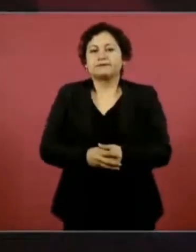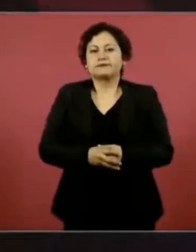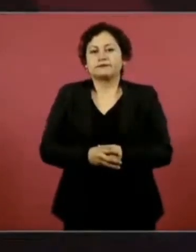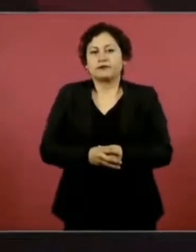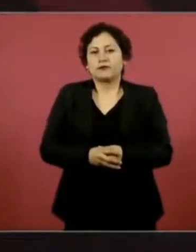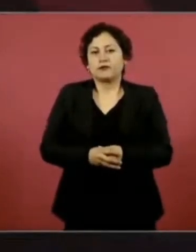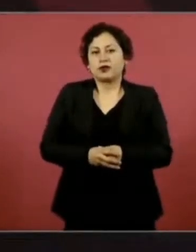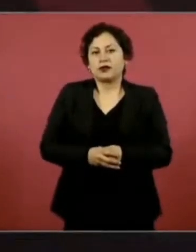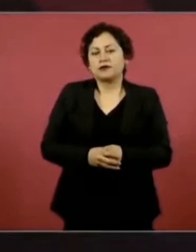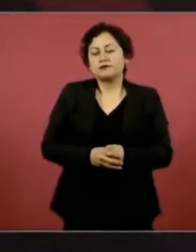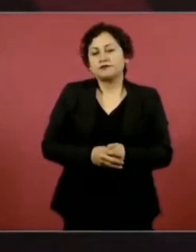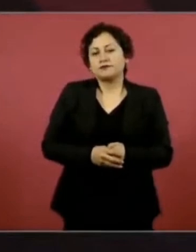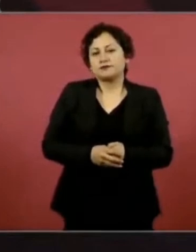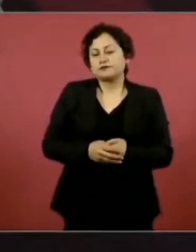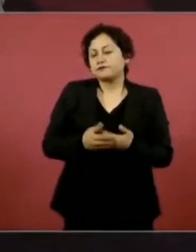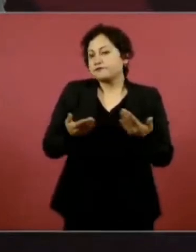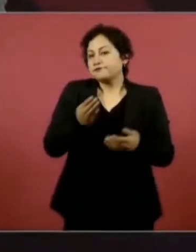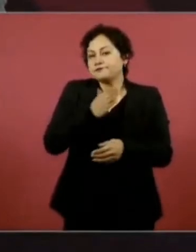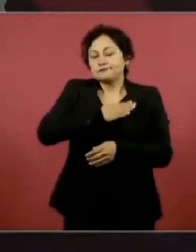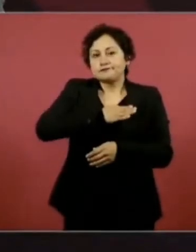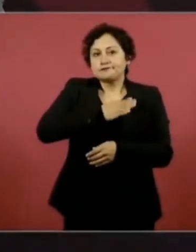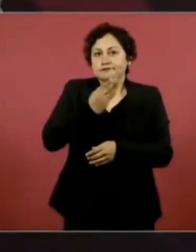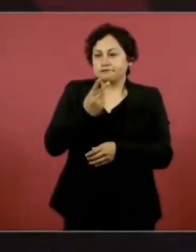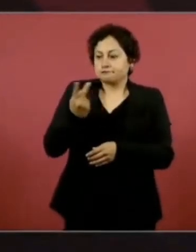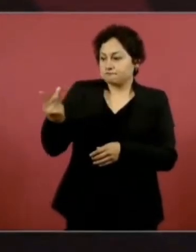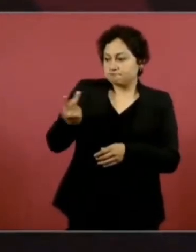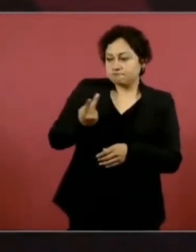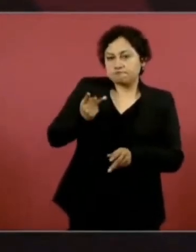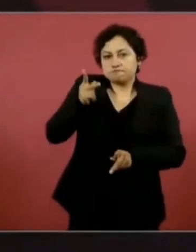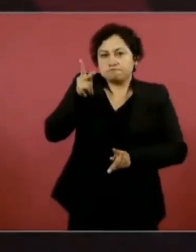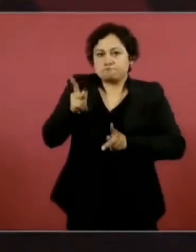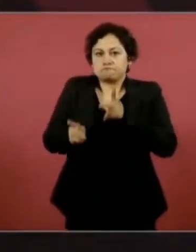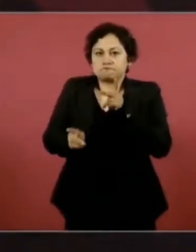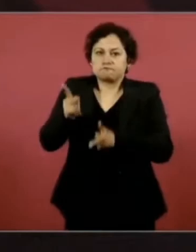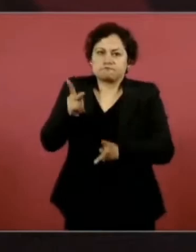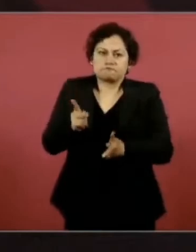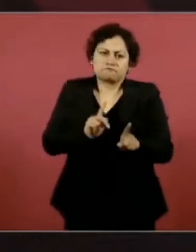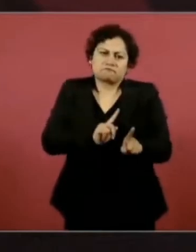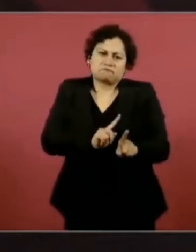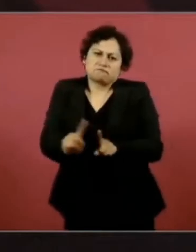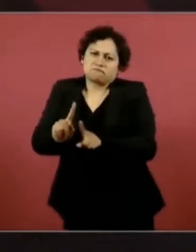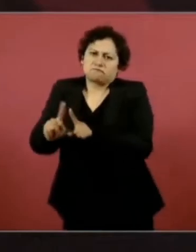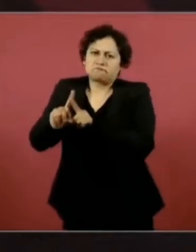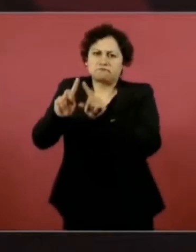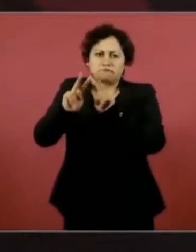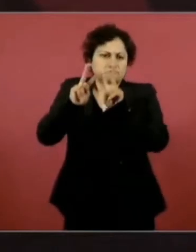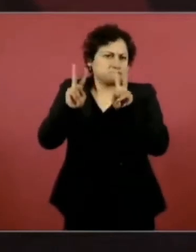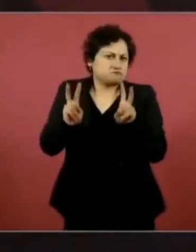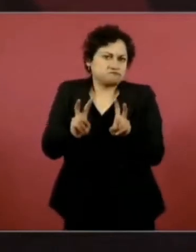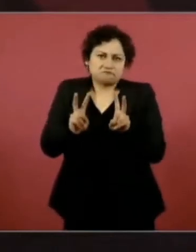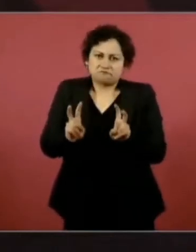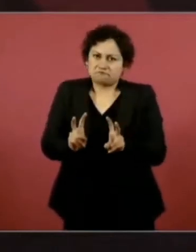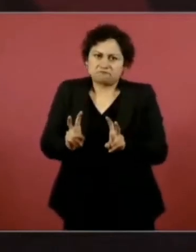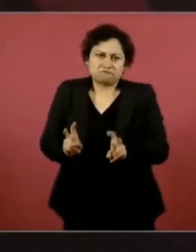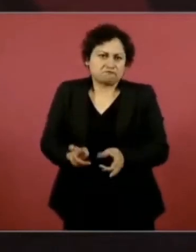temas este H de distintos Eh Eh